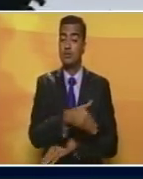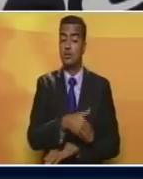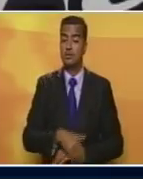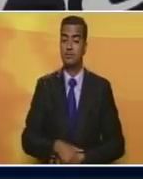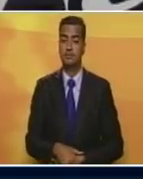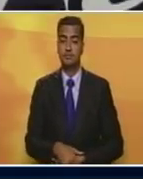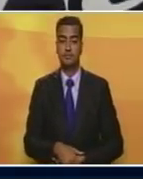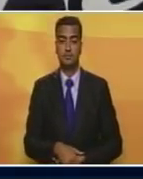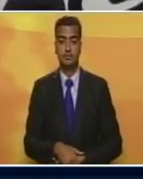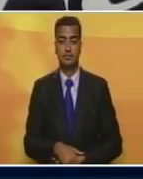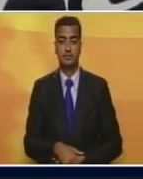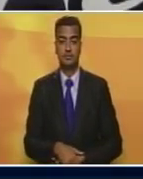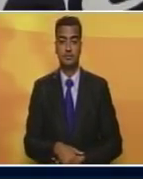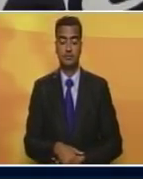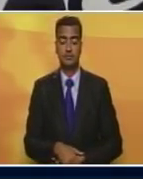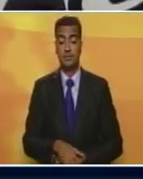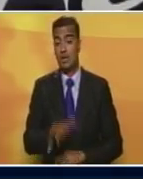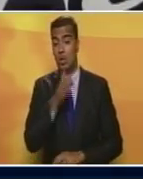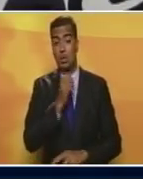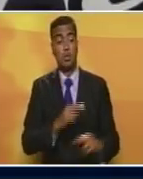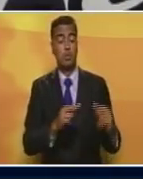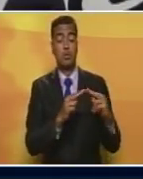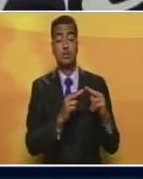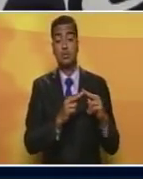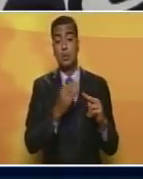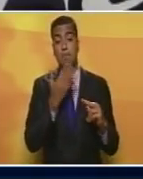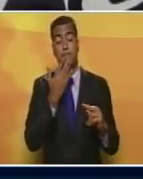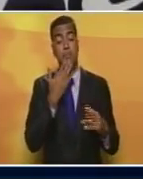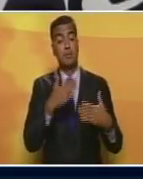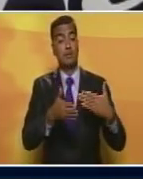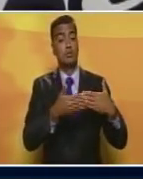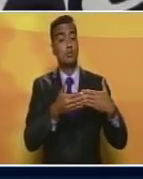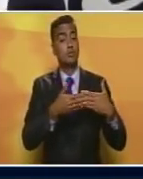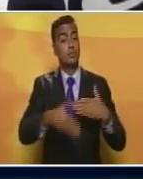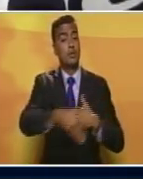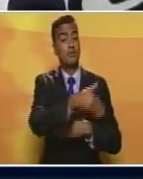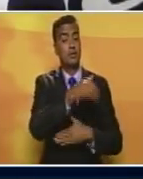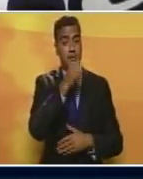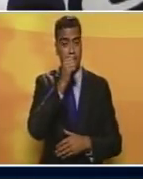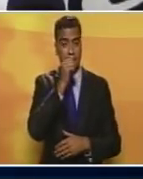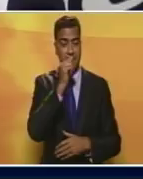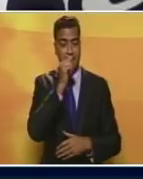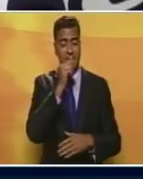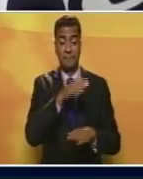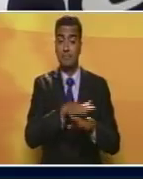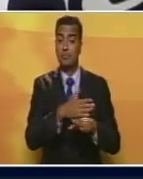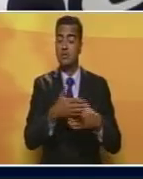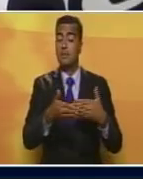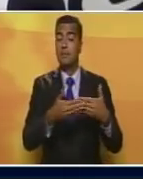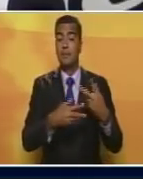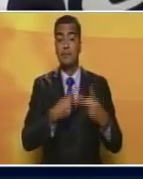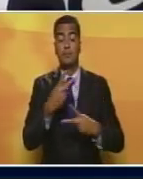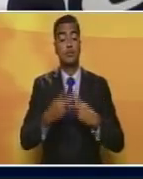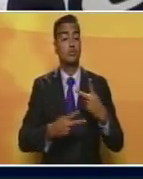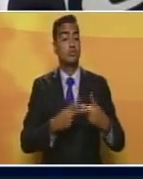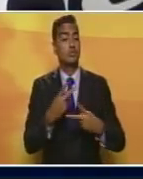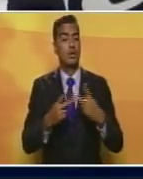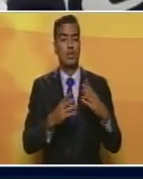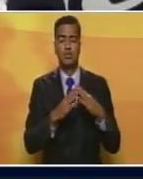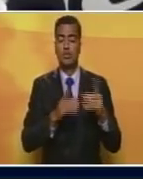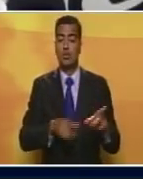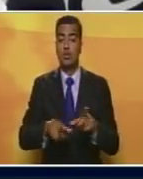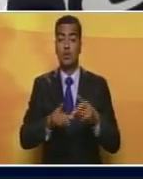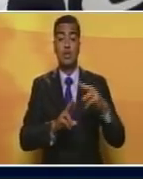este miércoles y jueves para solicitar ejecución de proyectos de vialidad en carreteras de competencia nacional. Denunció desvío